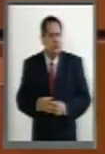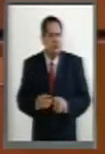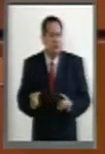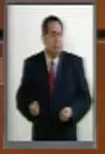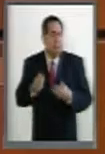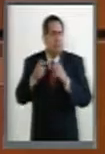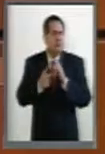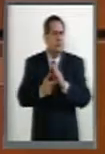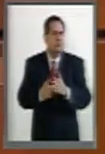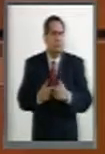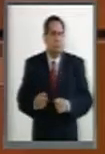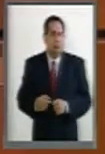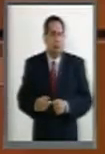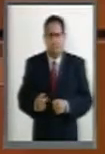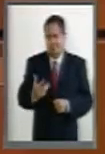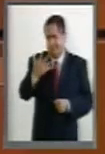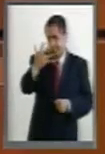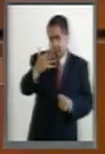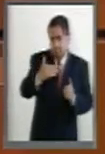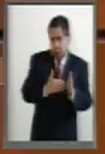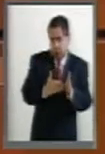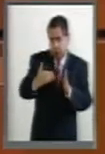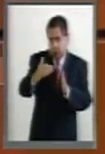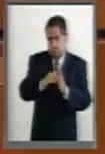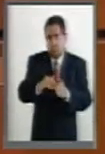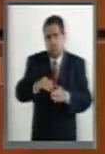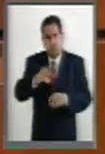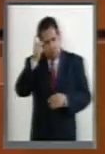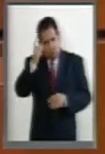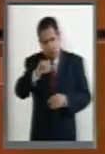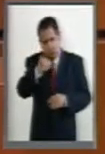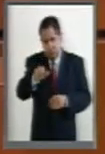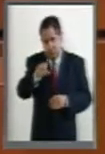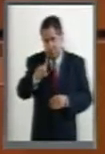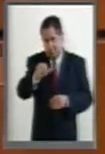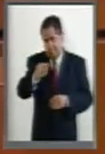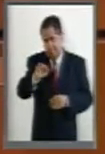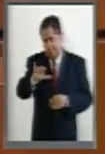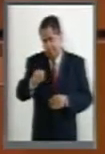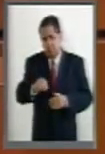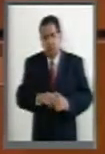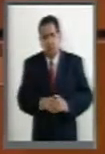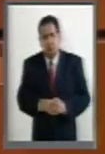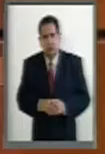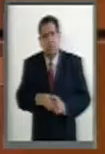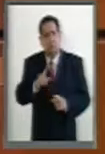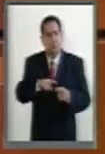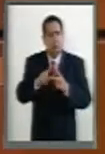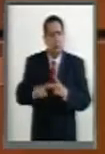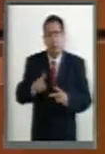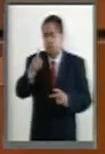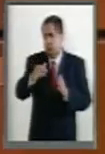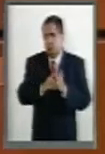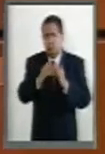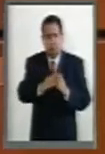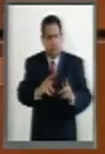representamos 5 millones de ejidatarios y 1 millón de